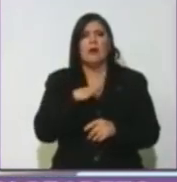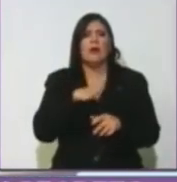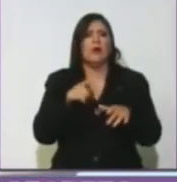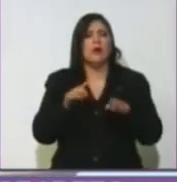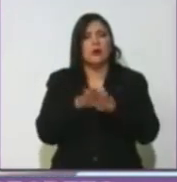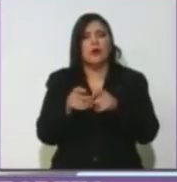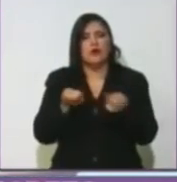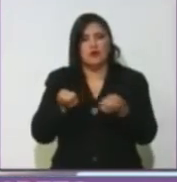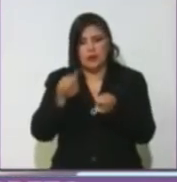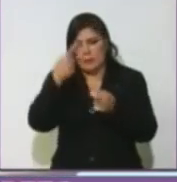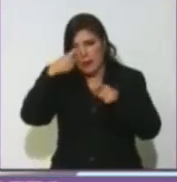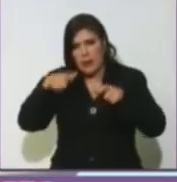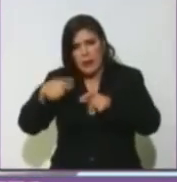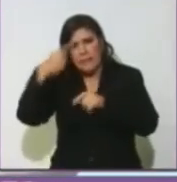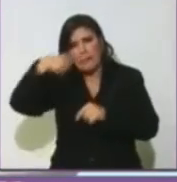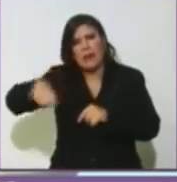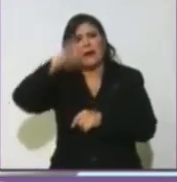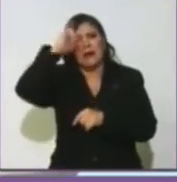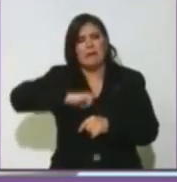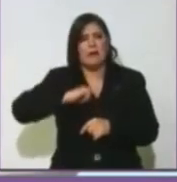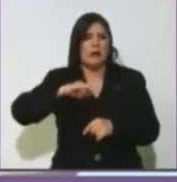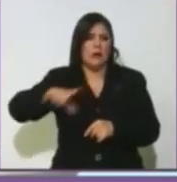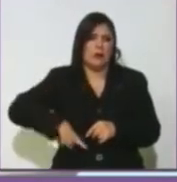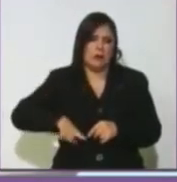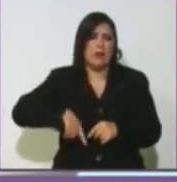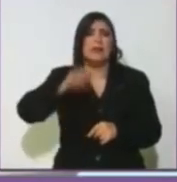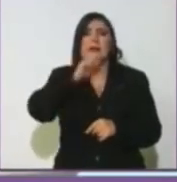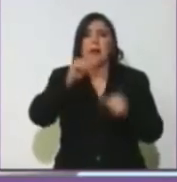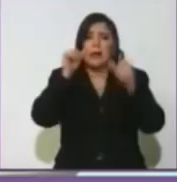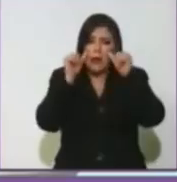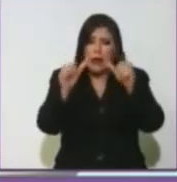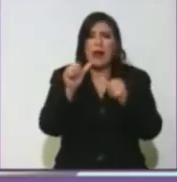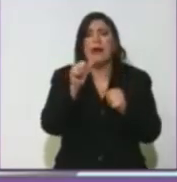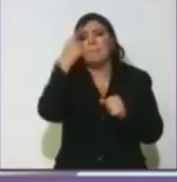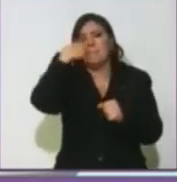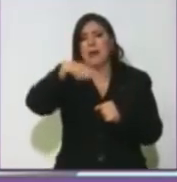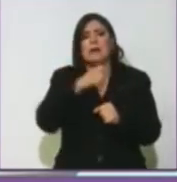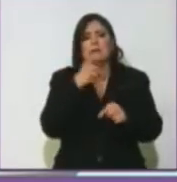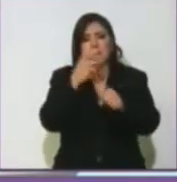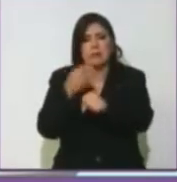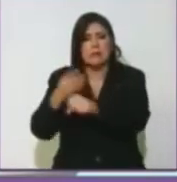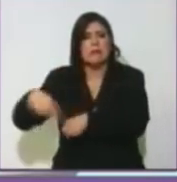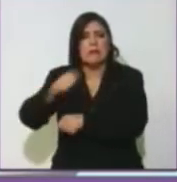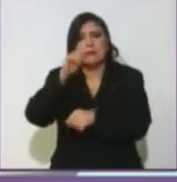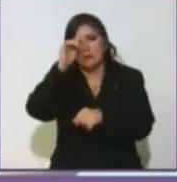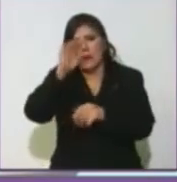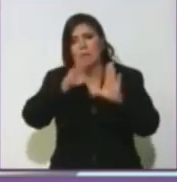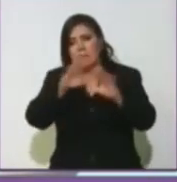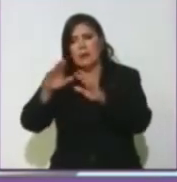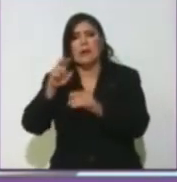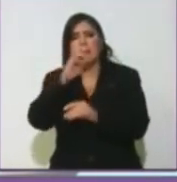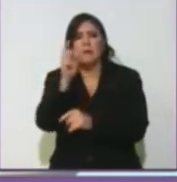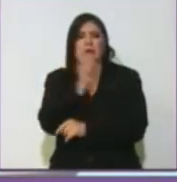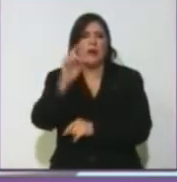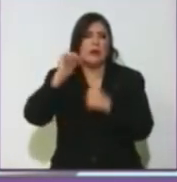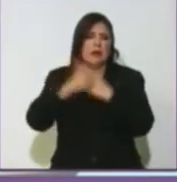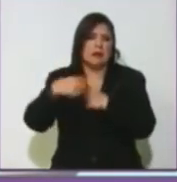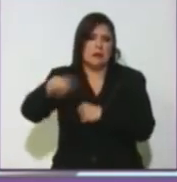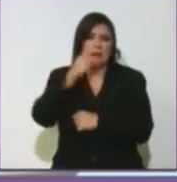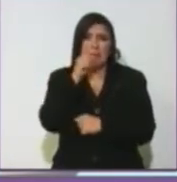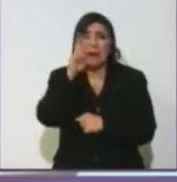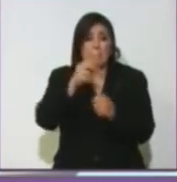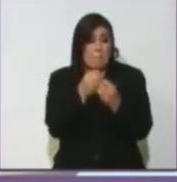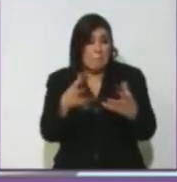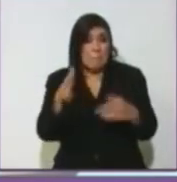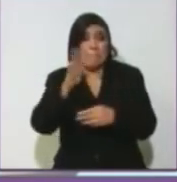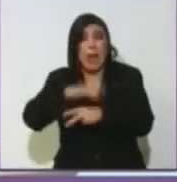que estado hablando desde la jefatura de gobierno y lo vamos a atender también con mejorar los policías no es un asunto de más policías en la